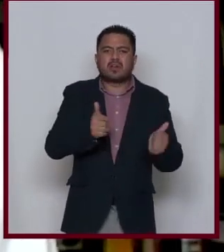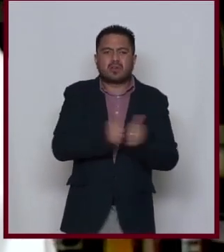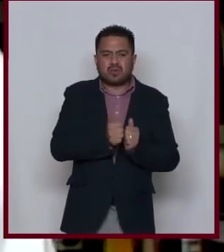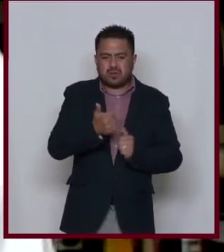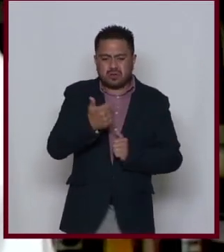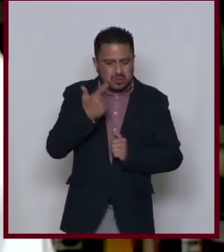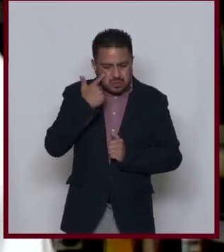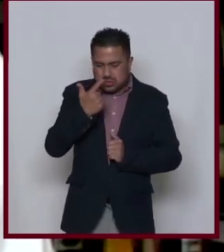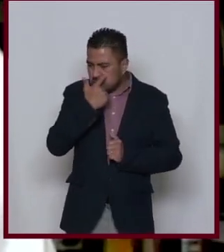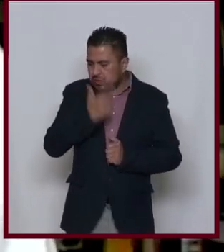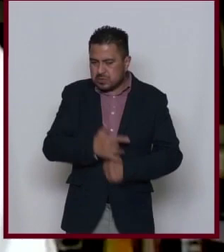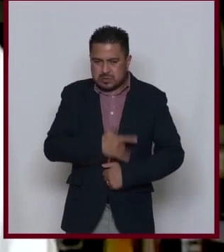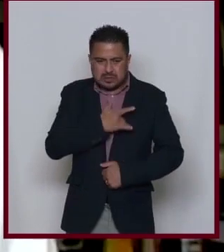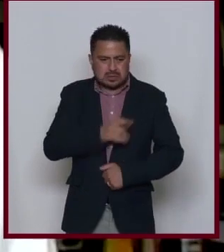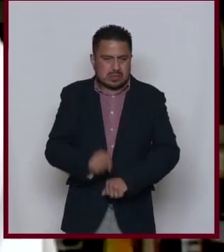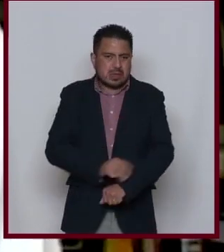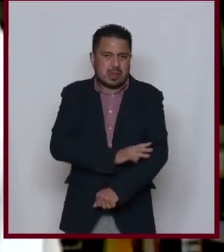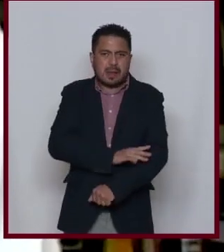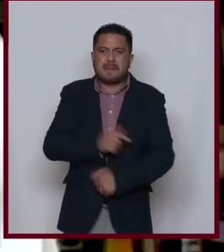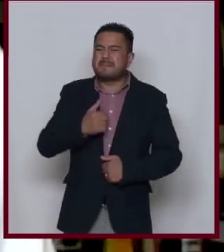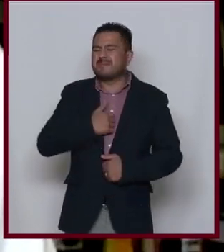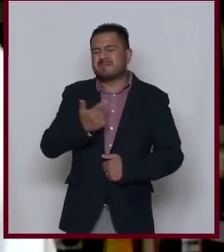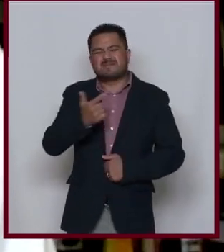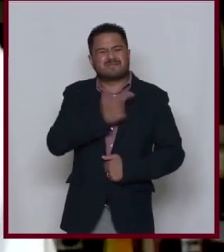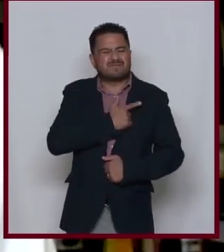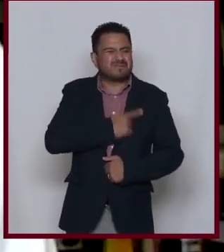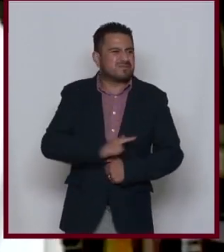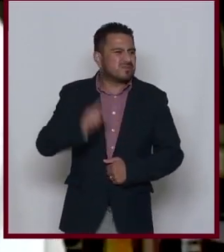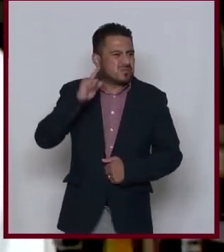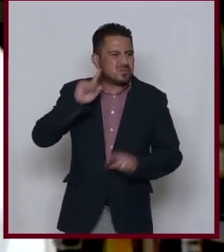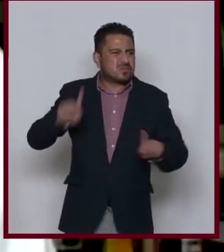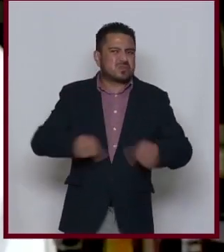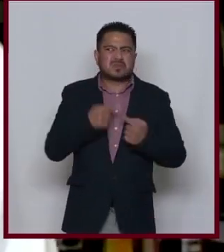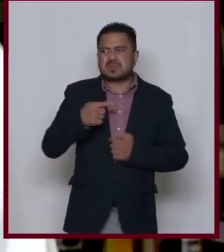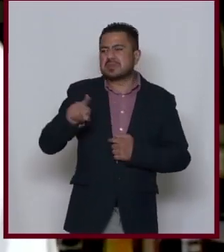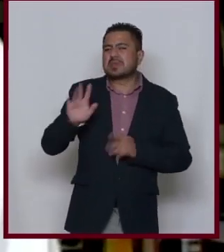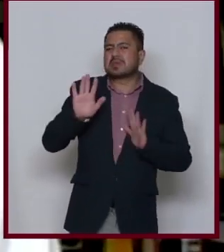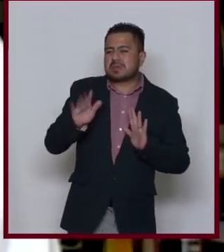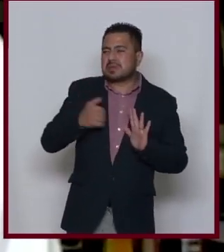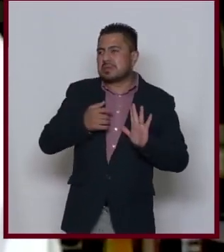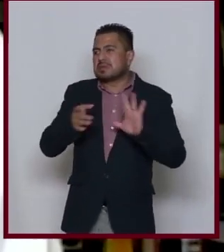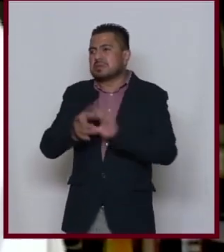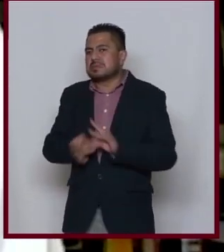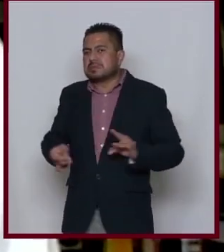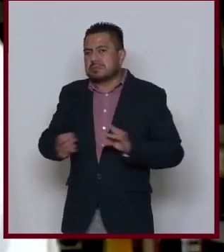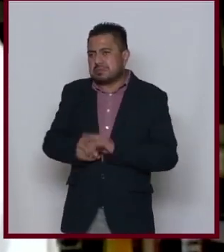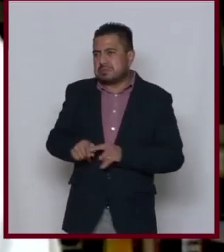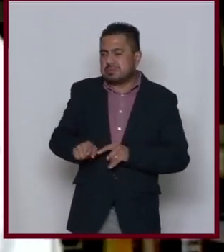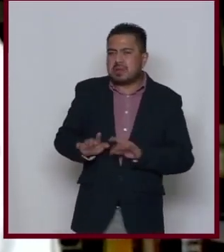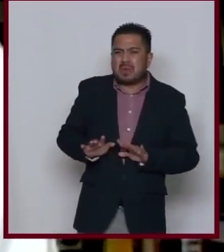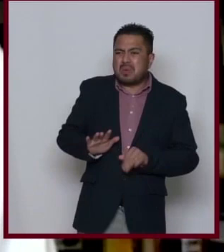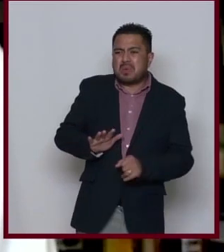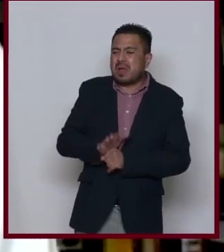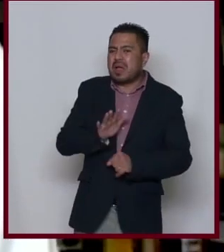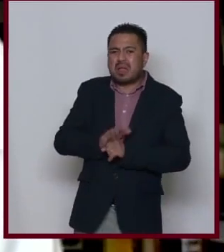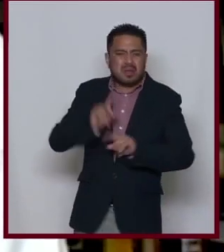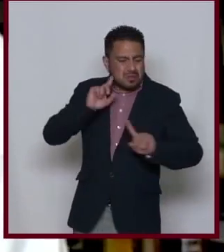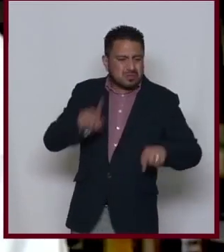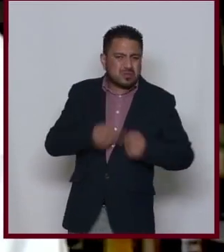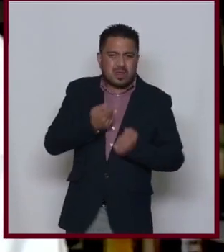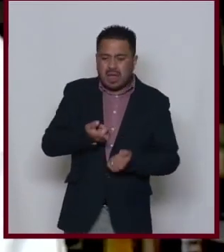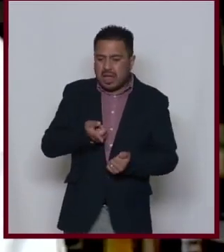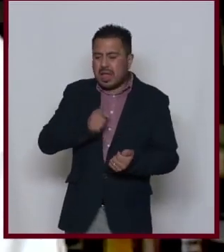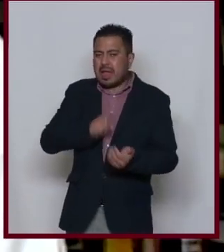el sentimiento, y a mí no me gusta su música de él, pero yo le diría que pues, cualquier músico. Ahora, dentro